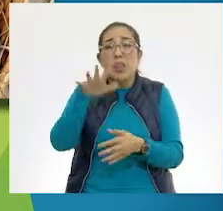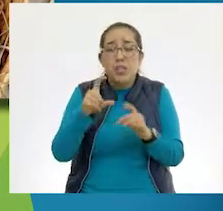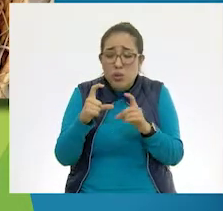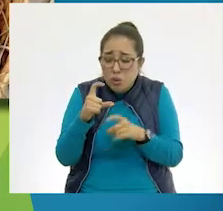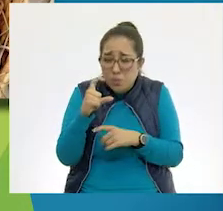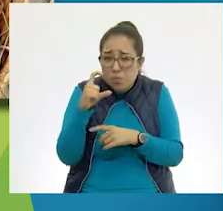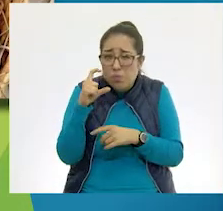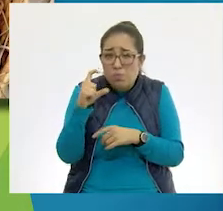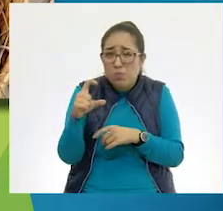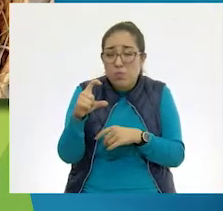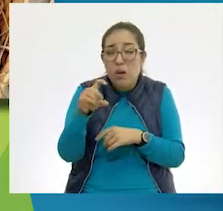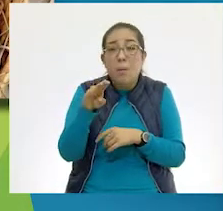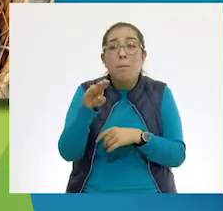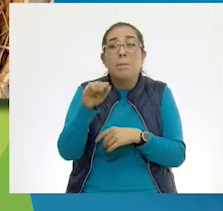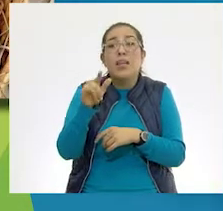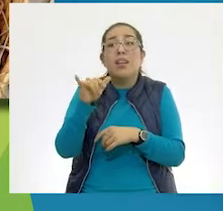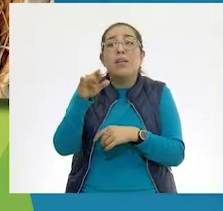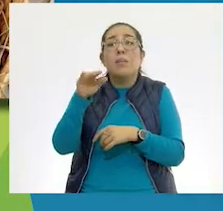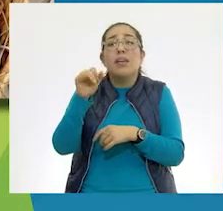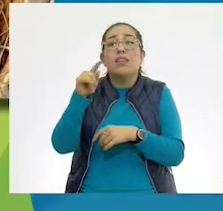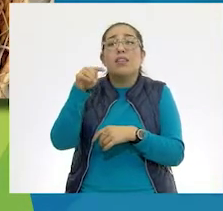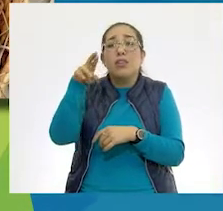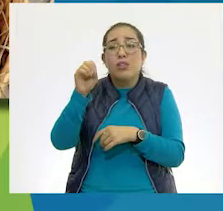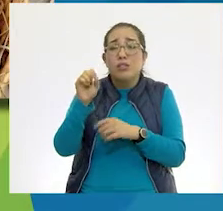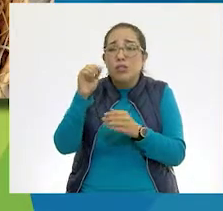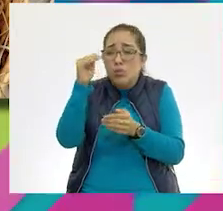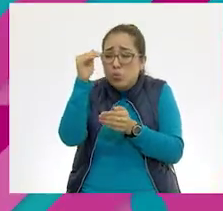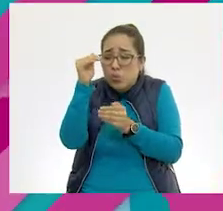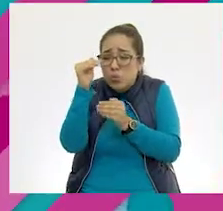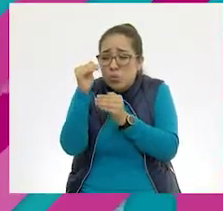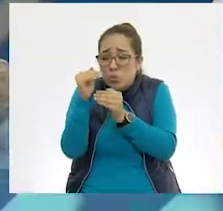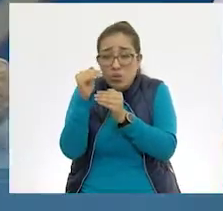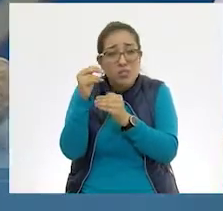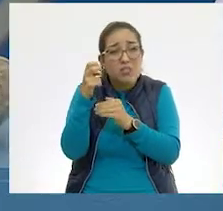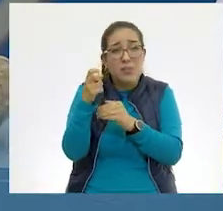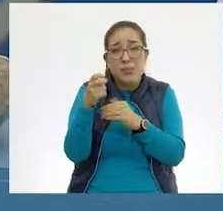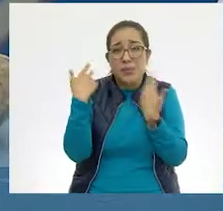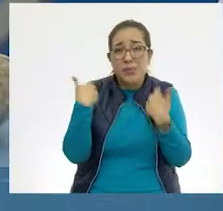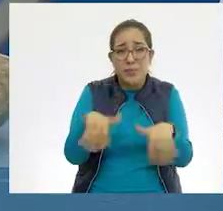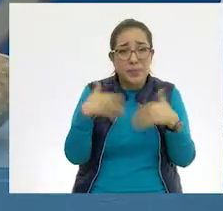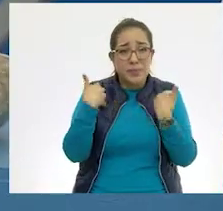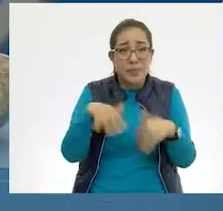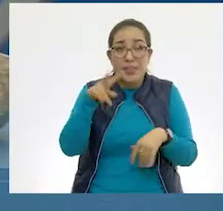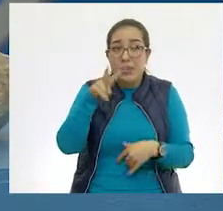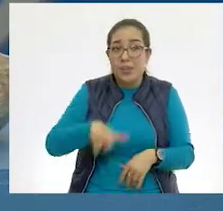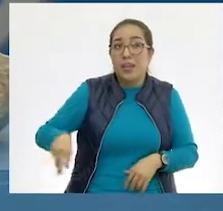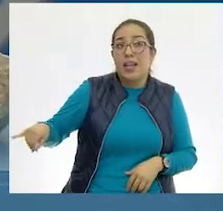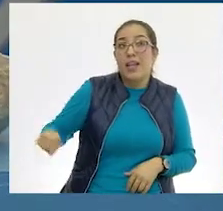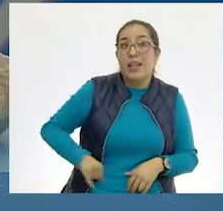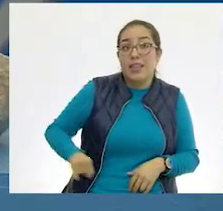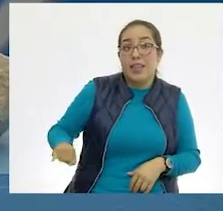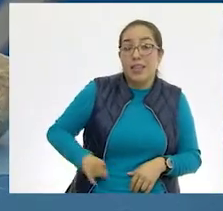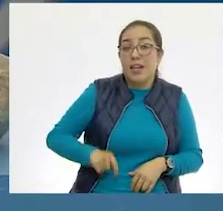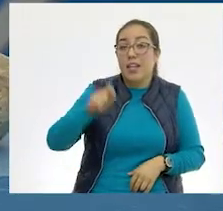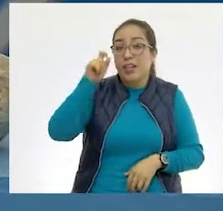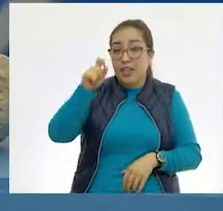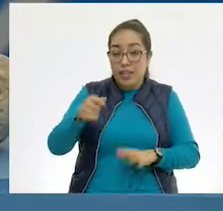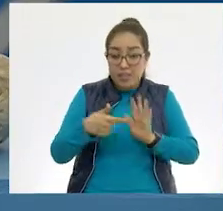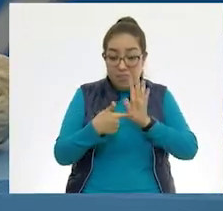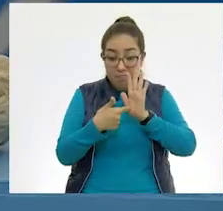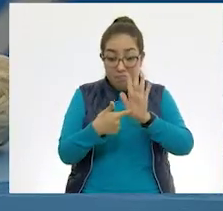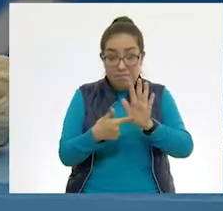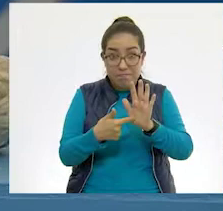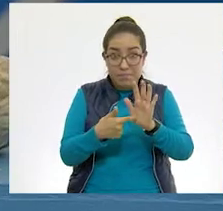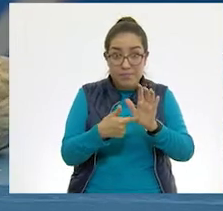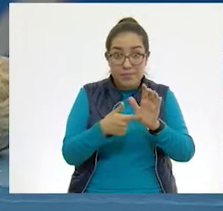Milímetros. 10 milímetros, maestro, sí, tiene razón. Esto es muy interesante y muestra la estrecha relación entre